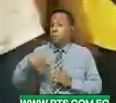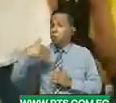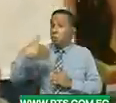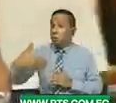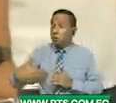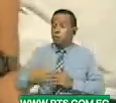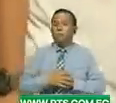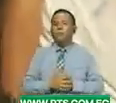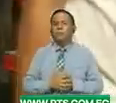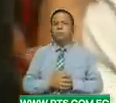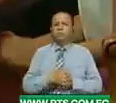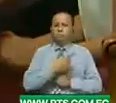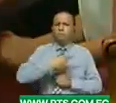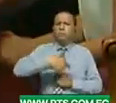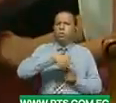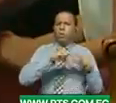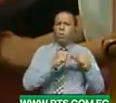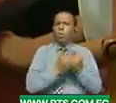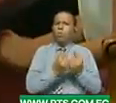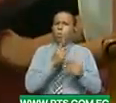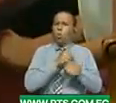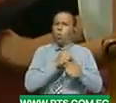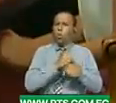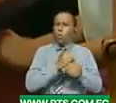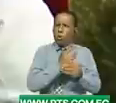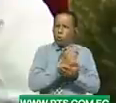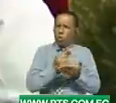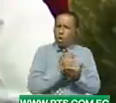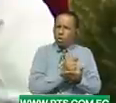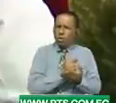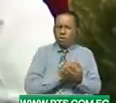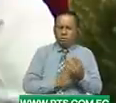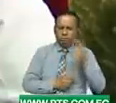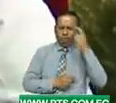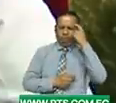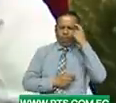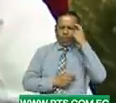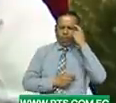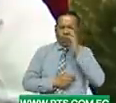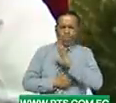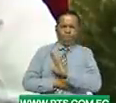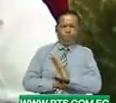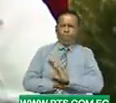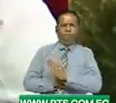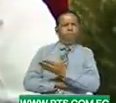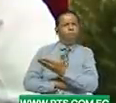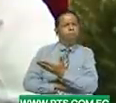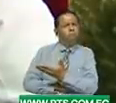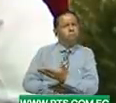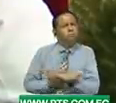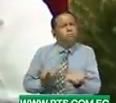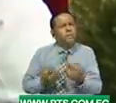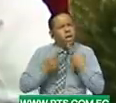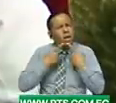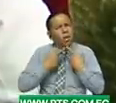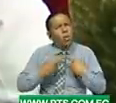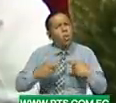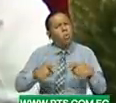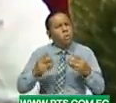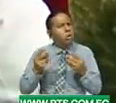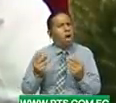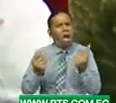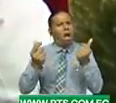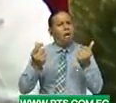Esto preocupa al Colegio de Médicos del Guayas. Estamos en contra de que se haya hecho un anuncio